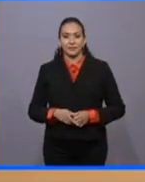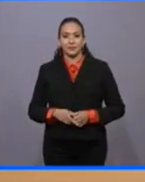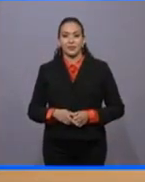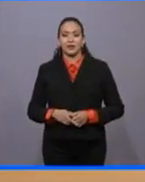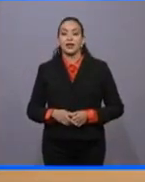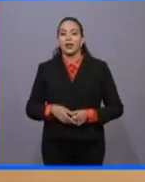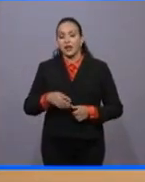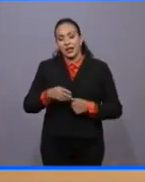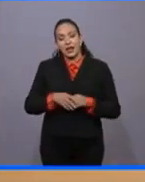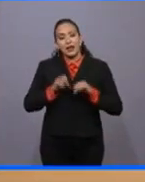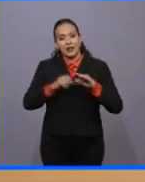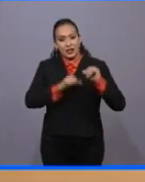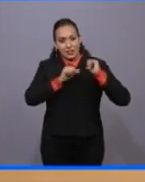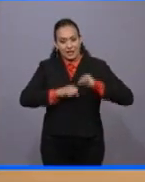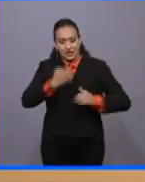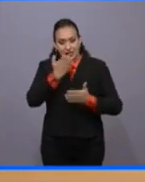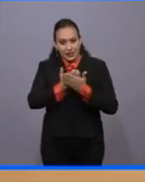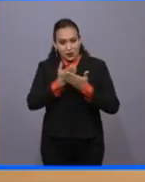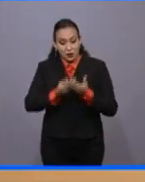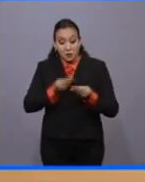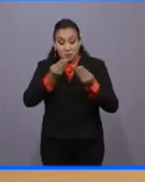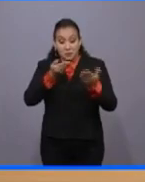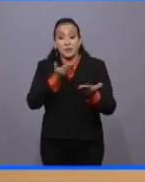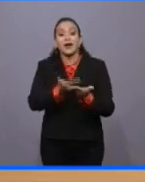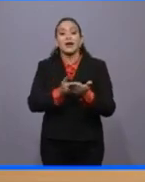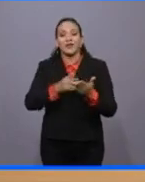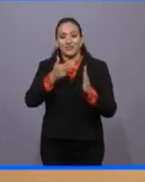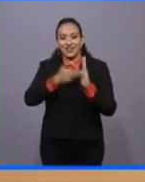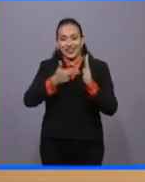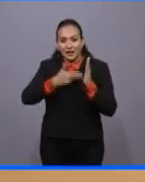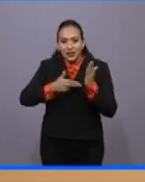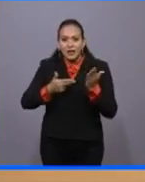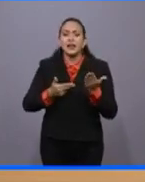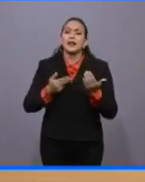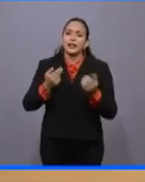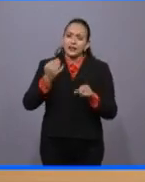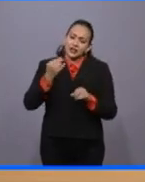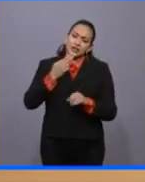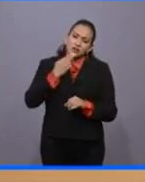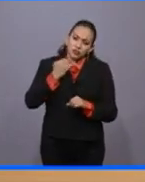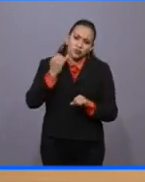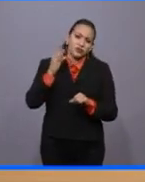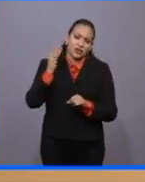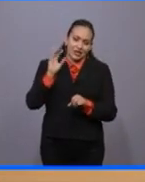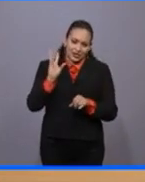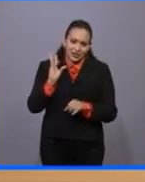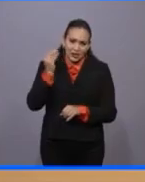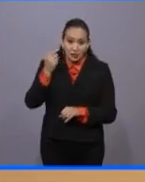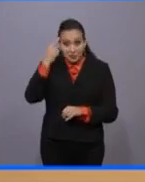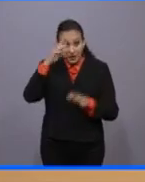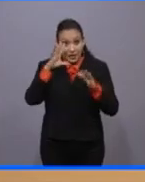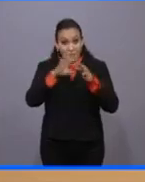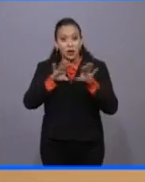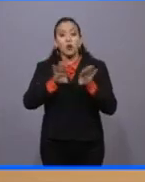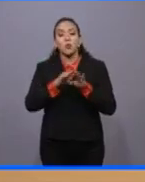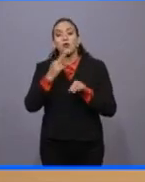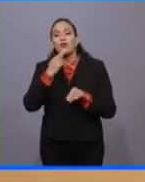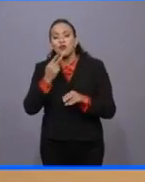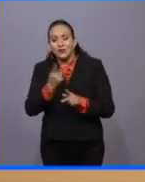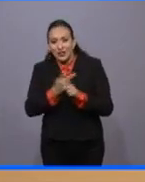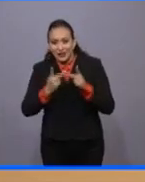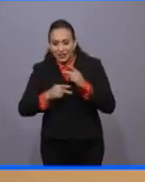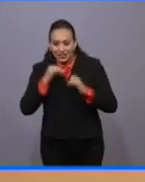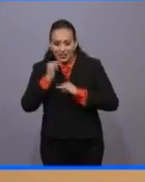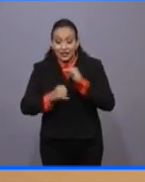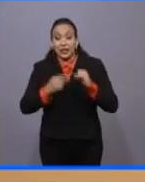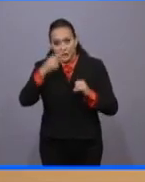Y la Secretaría de Economía presentó una herramienta digital donde se explican los procesos productivos internacionales en los que